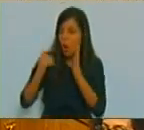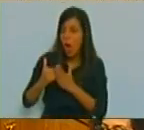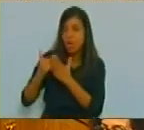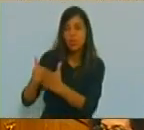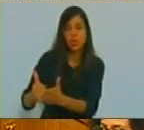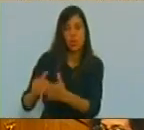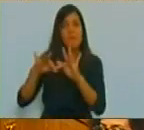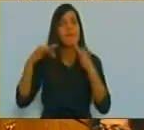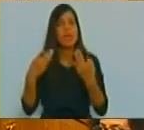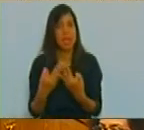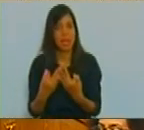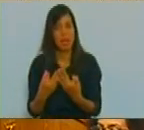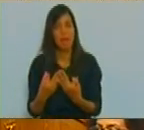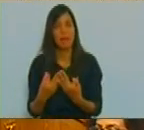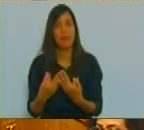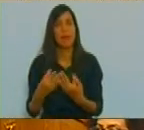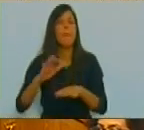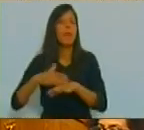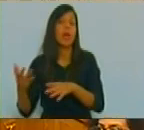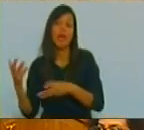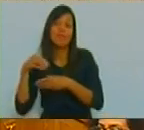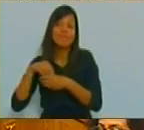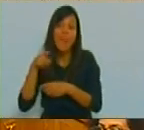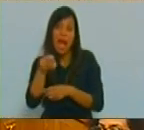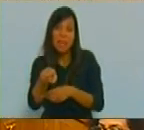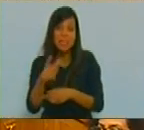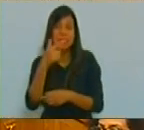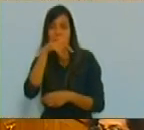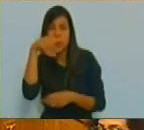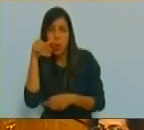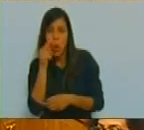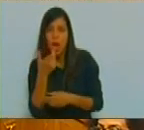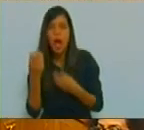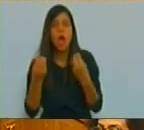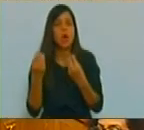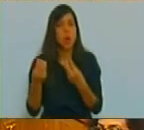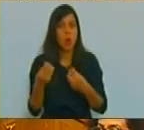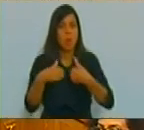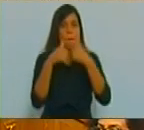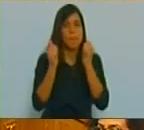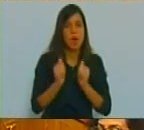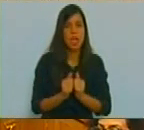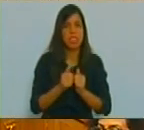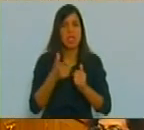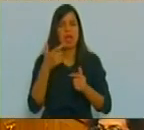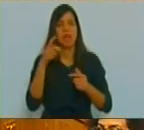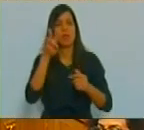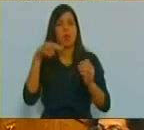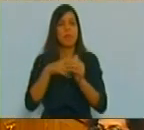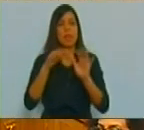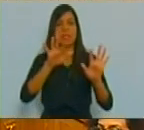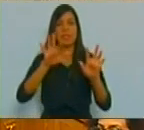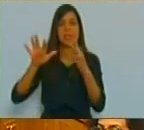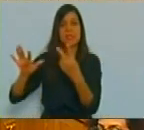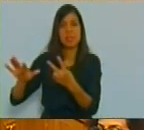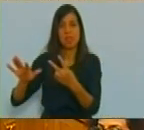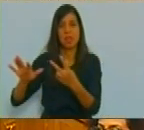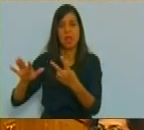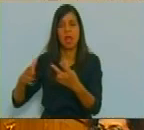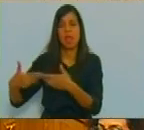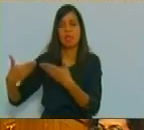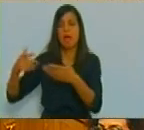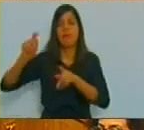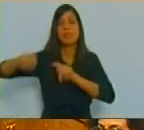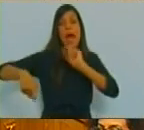o es que como creen ustedes que captaron a los muchachos para los actos violentos ahora en 2017 ofreciéndoles zapatos